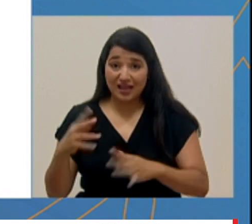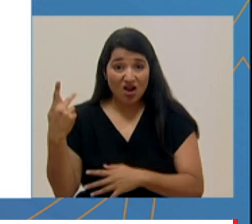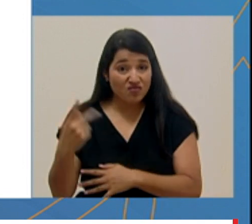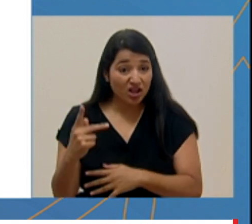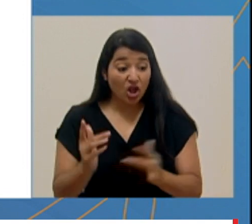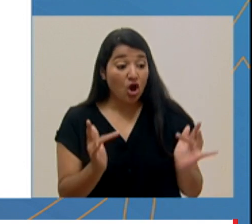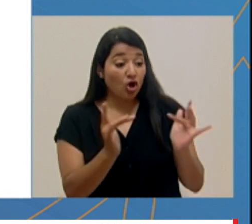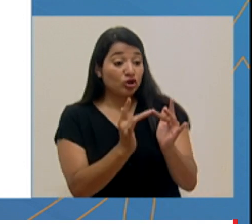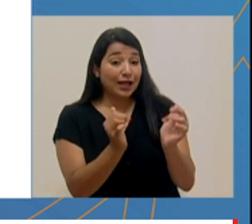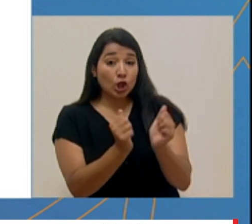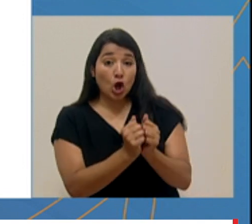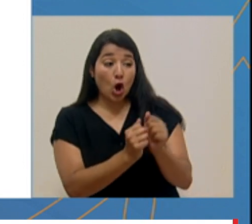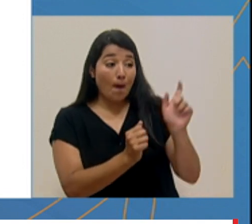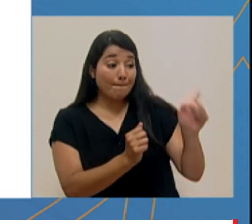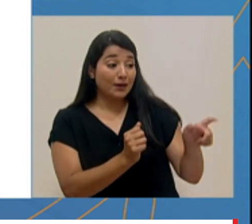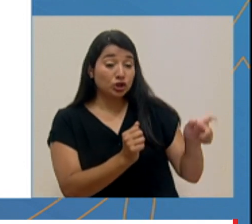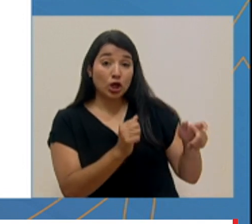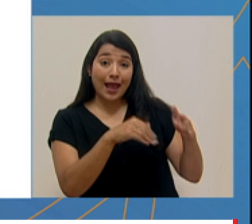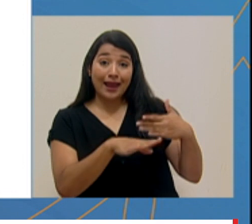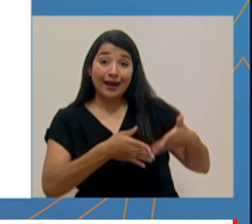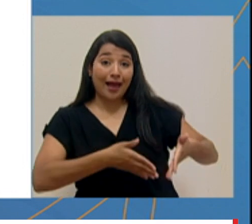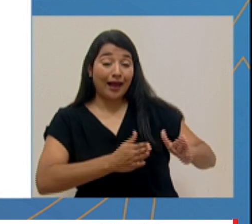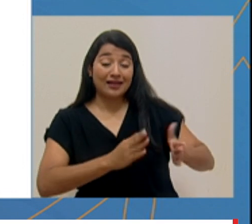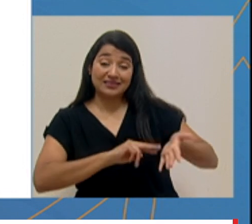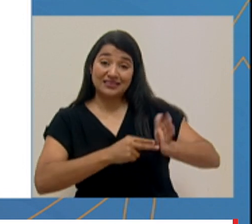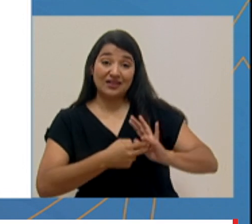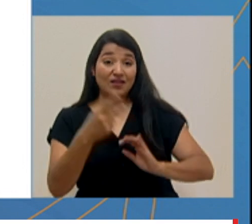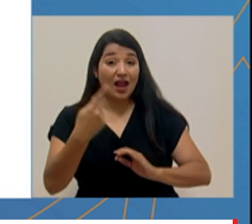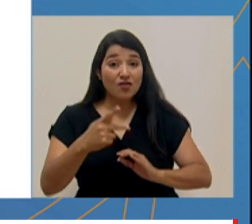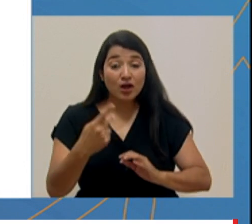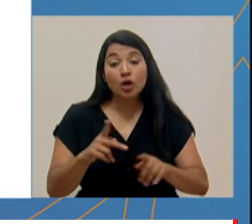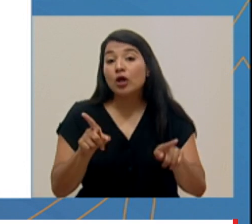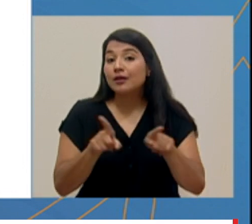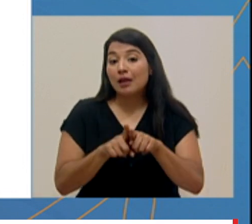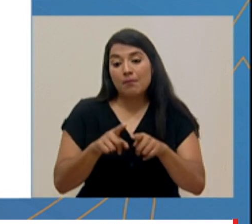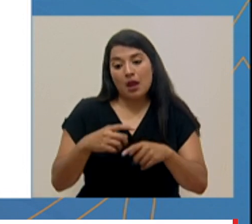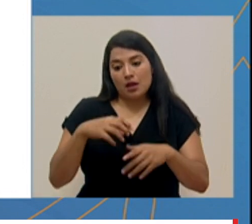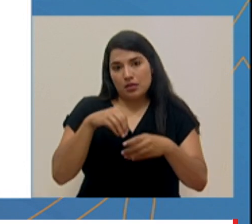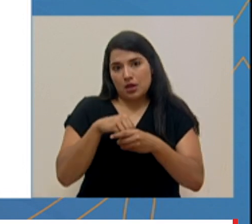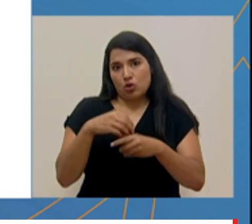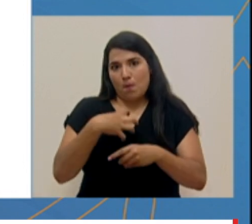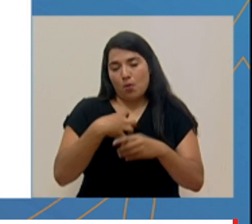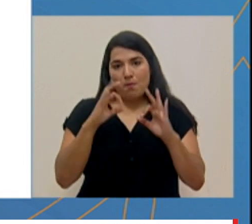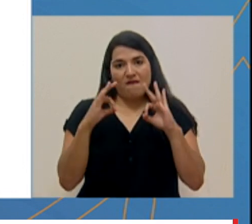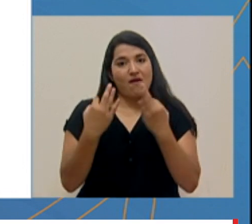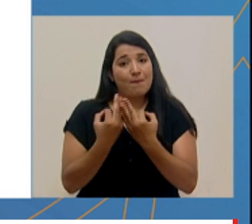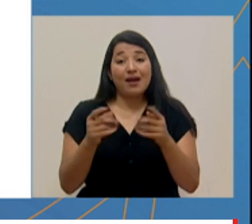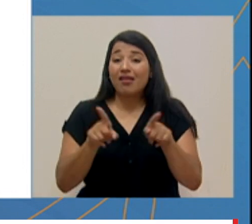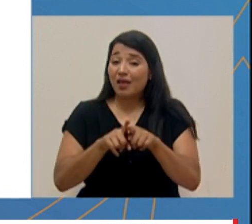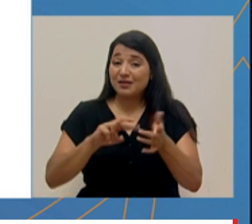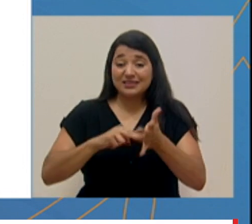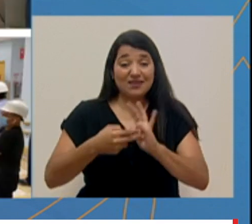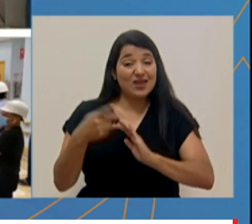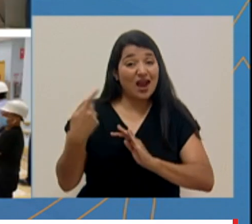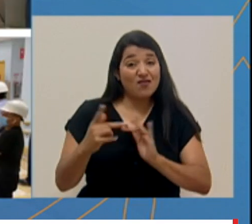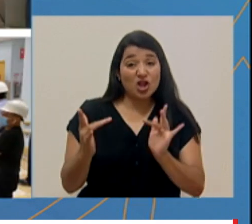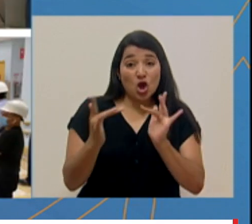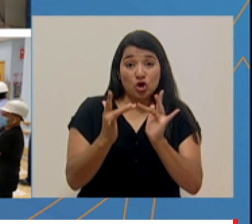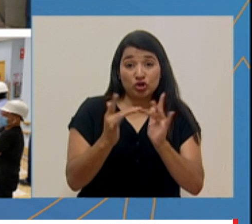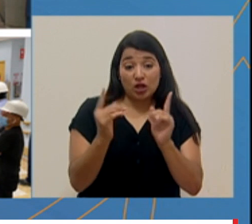en la calle se vuelve de riesgo y obviamente en nuestras propias familias. Vamos a la siguiente